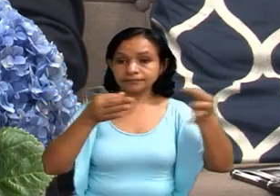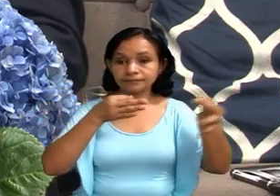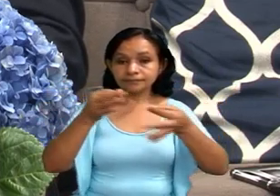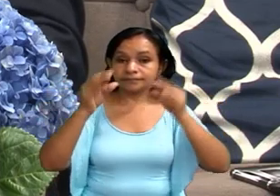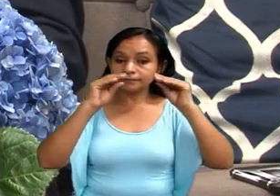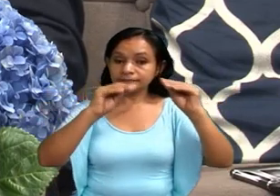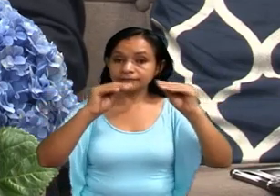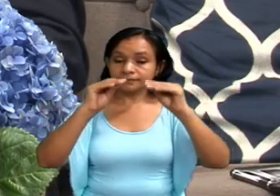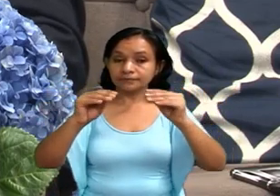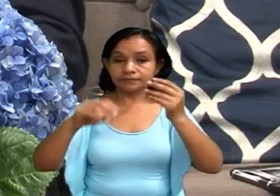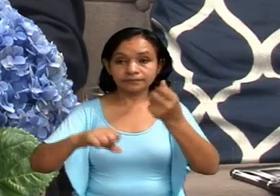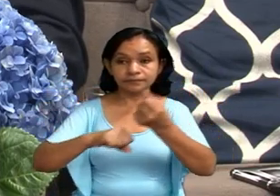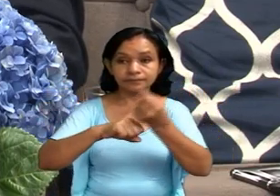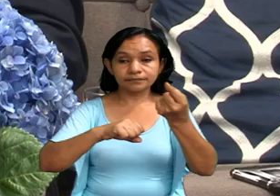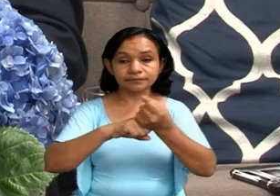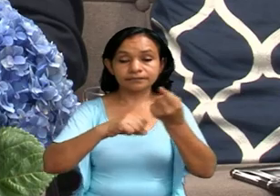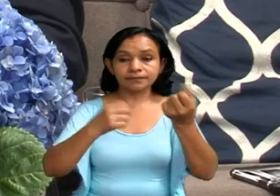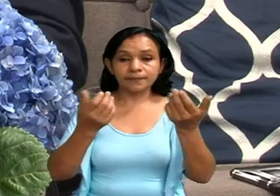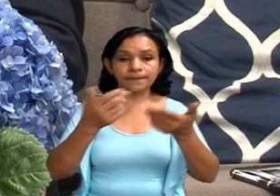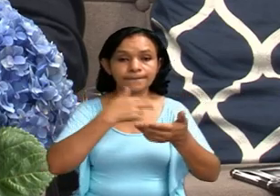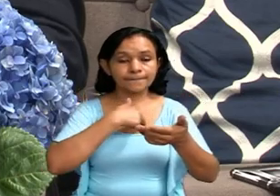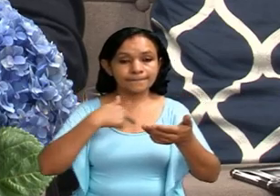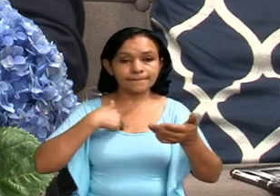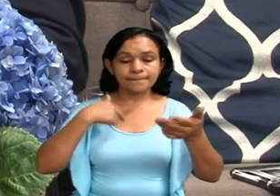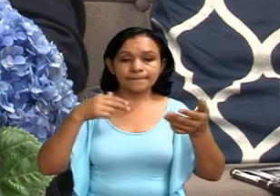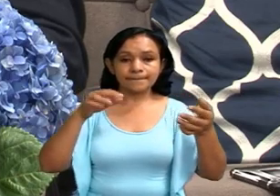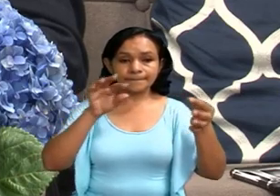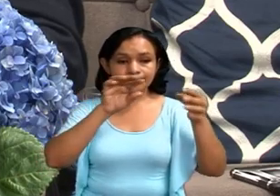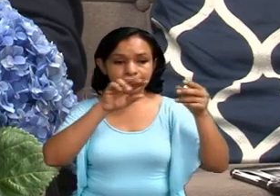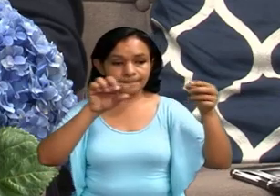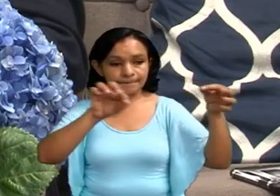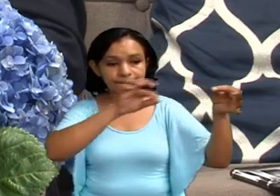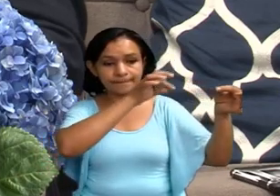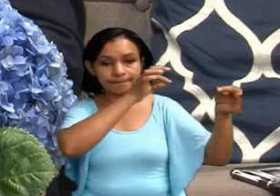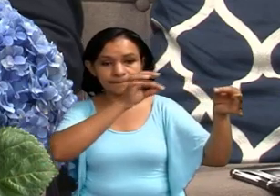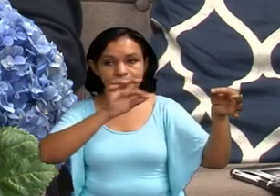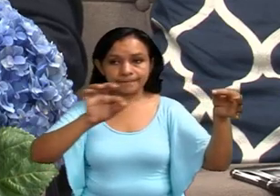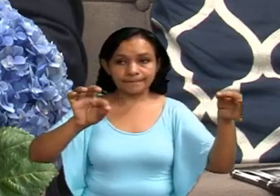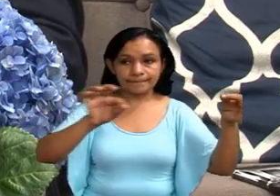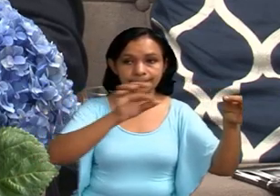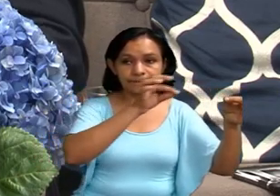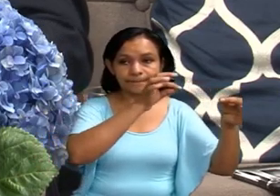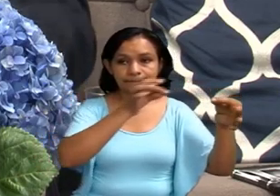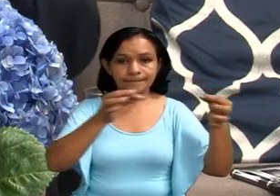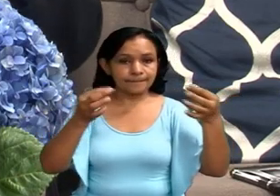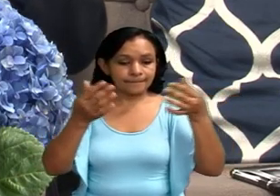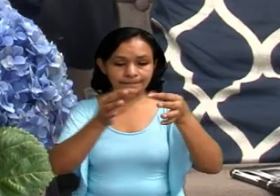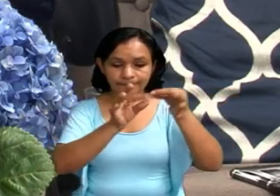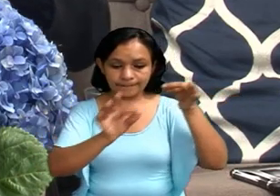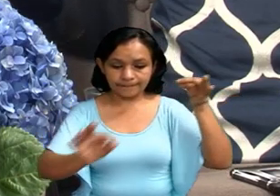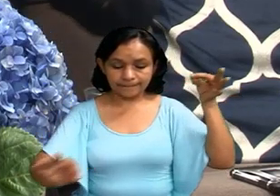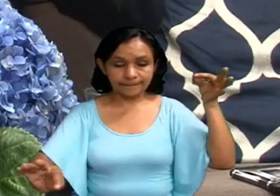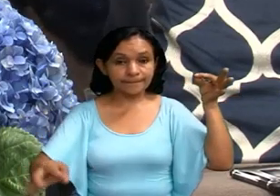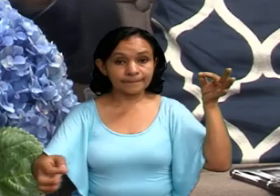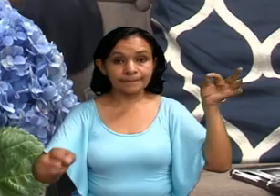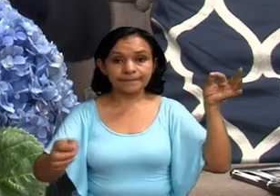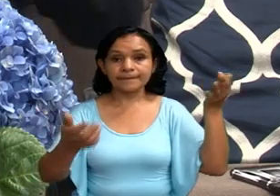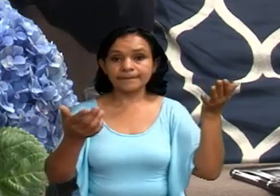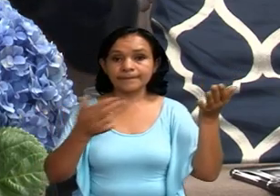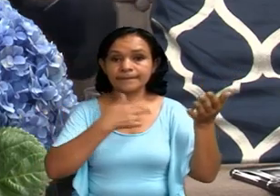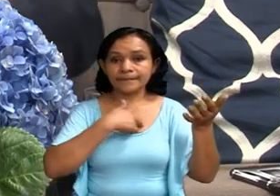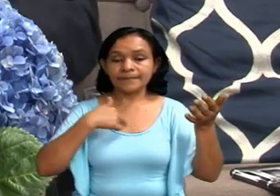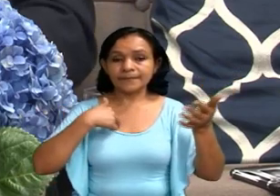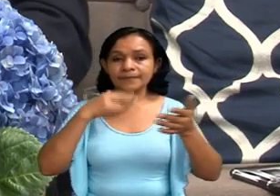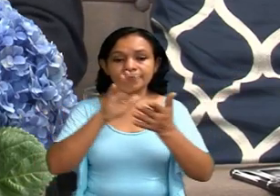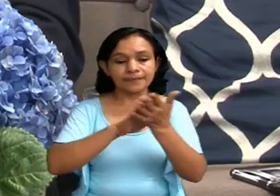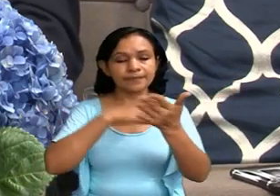que les han venido a asesorar para la construcción de violines, reparación de violines y los otros instrumentos de cuerda. O sea, como ves, vamos... Un programa